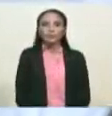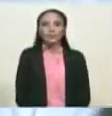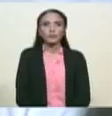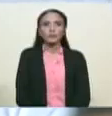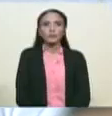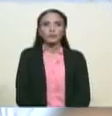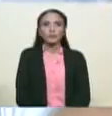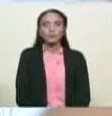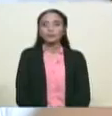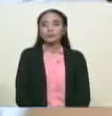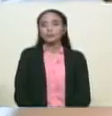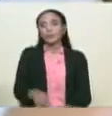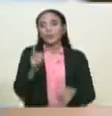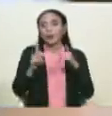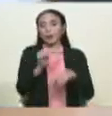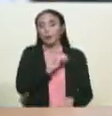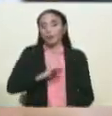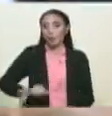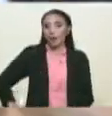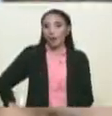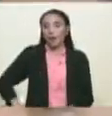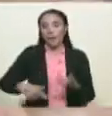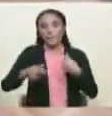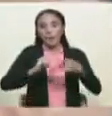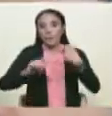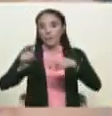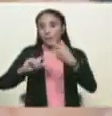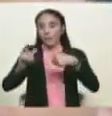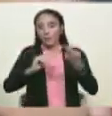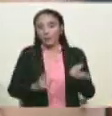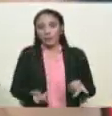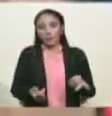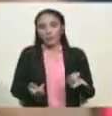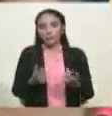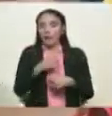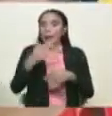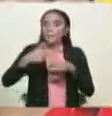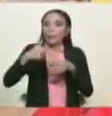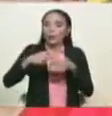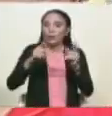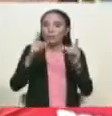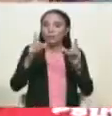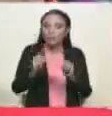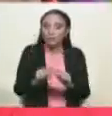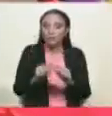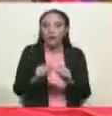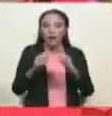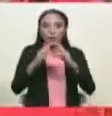La cultura de la flojera y la importación de todo, del rentismo petrolero.